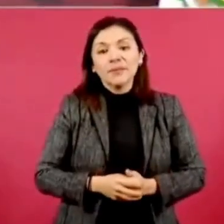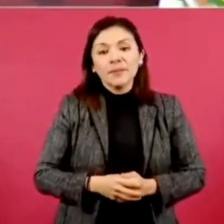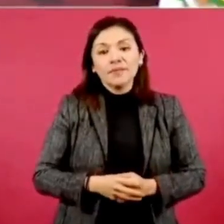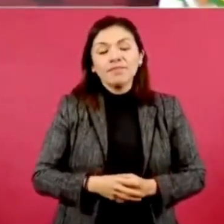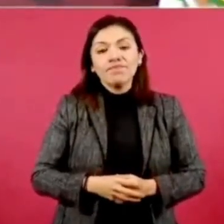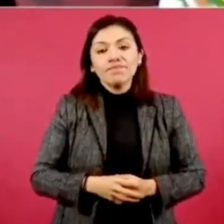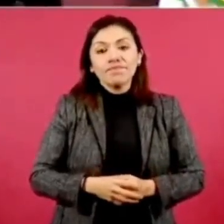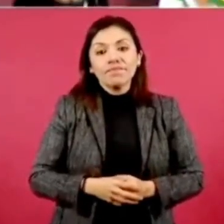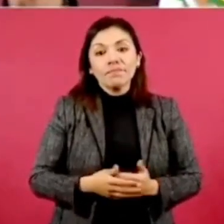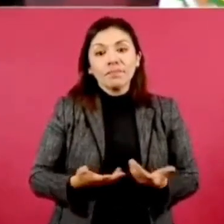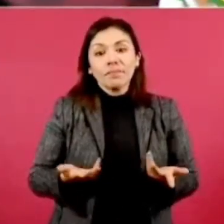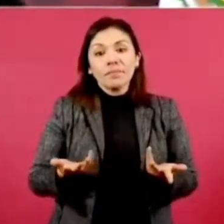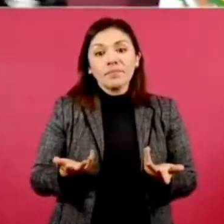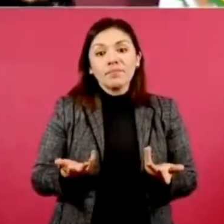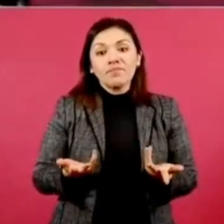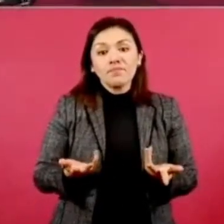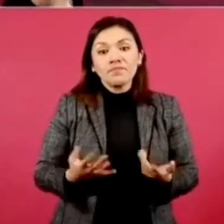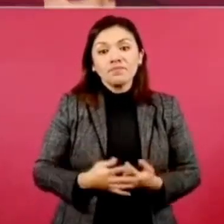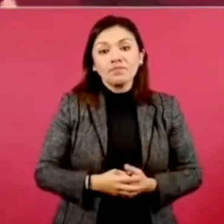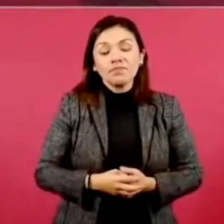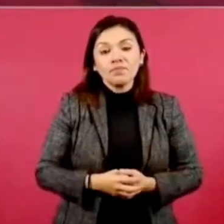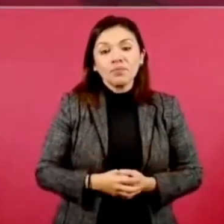O sea, lo